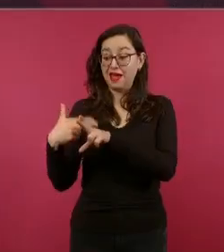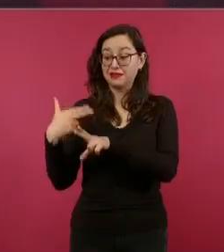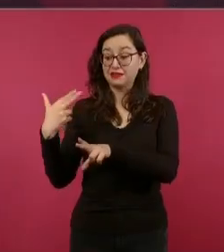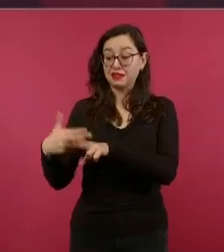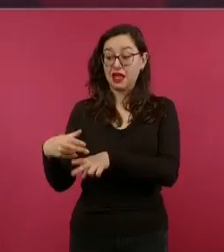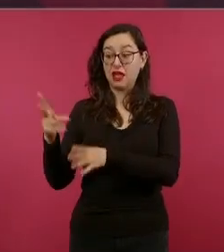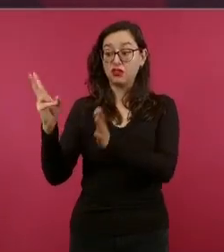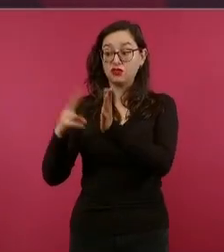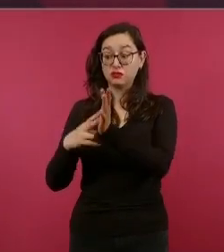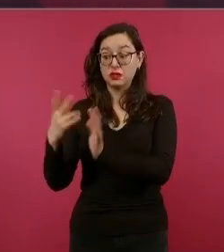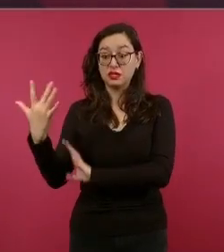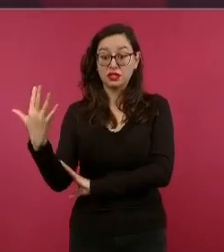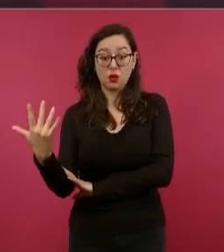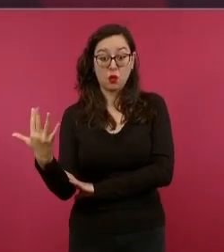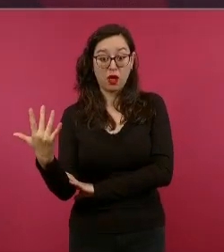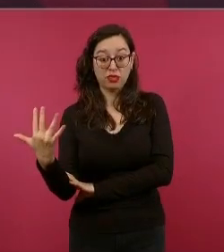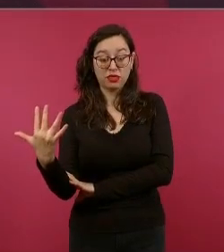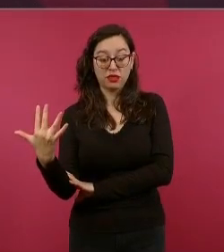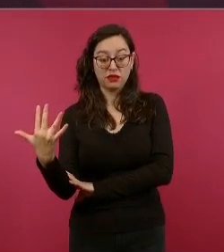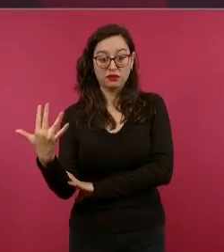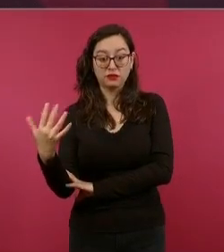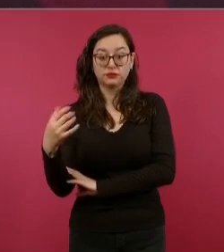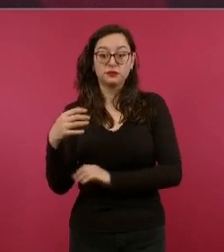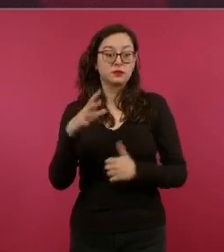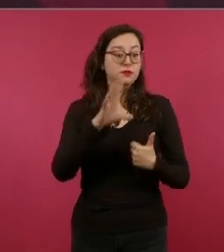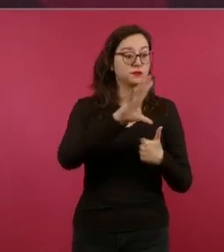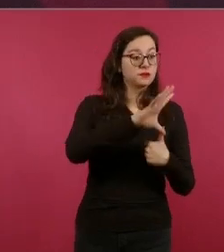Y en América del Norte no